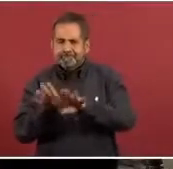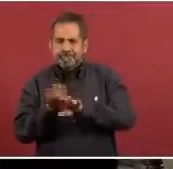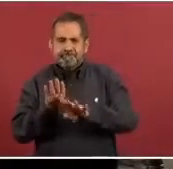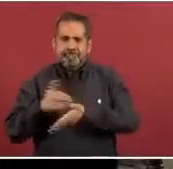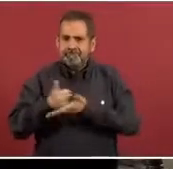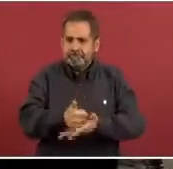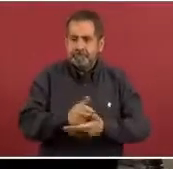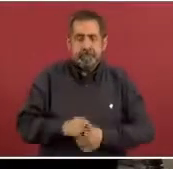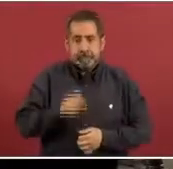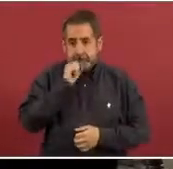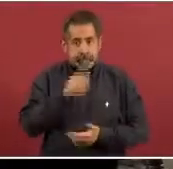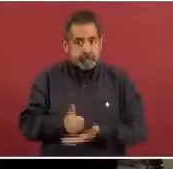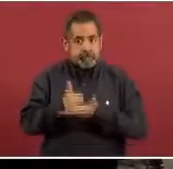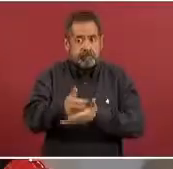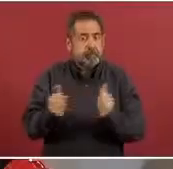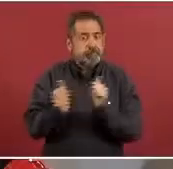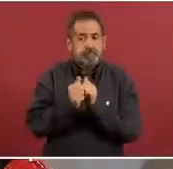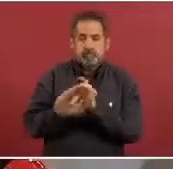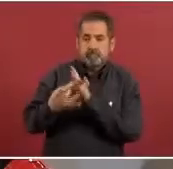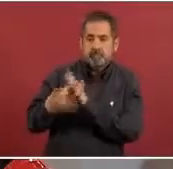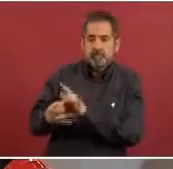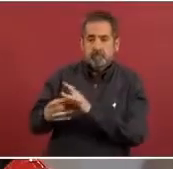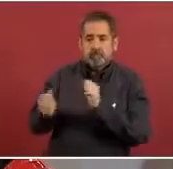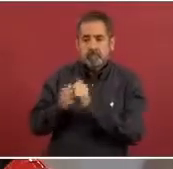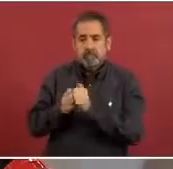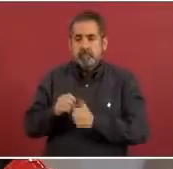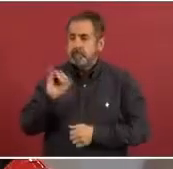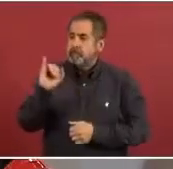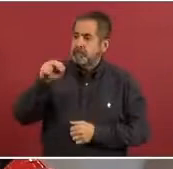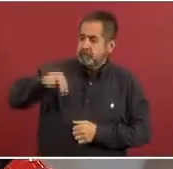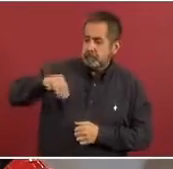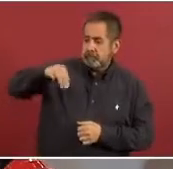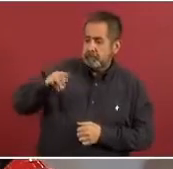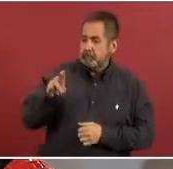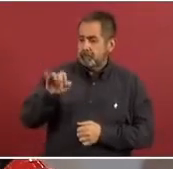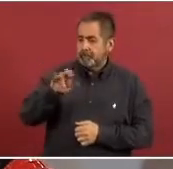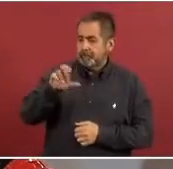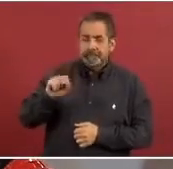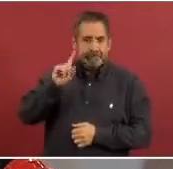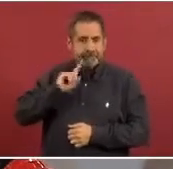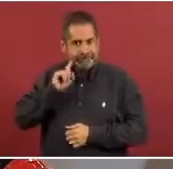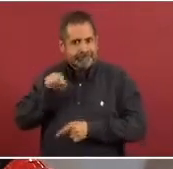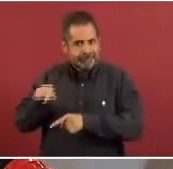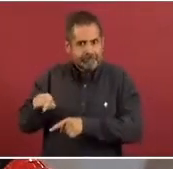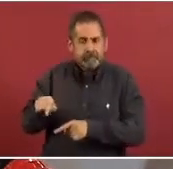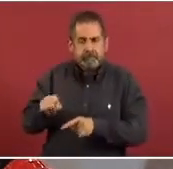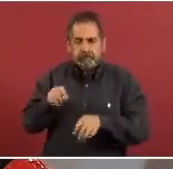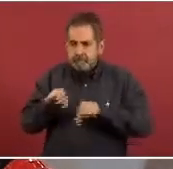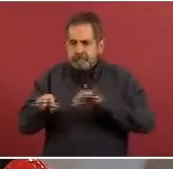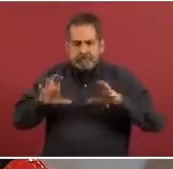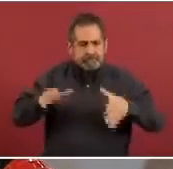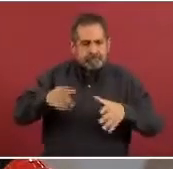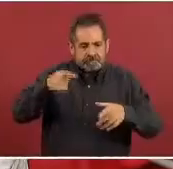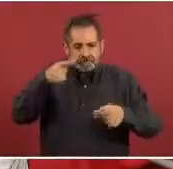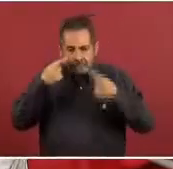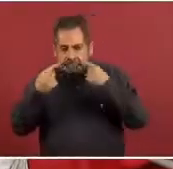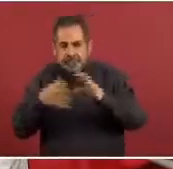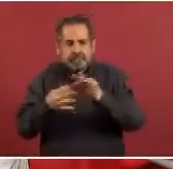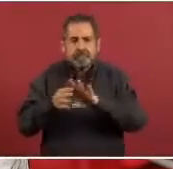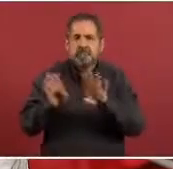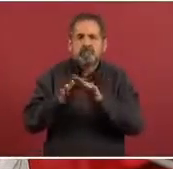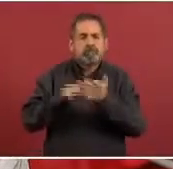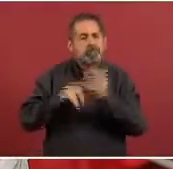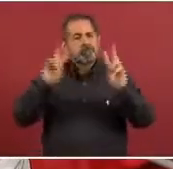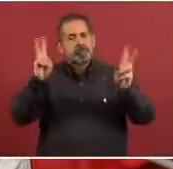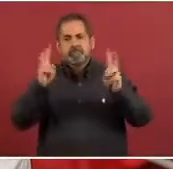Además de colaborar muy estrechamente con el INMujeres, trabajamos para abordar los determinantes sociales de los temas de